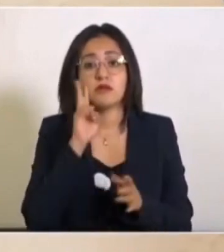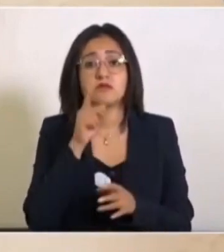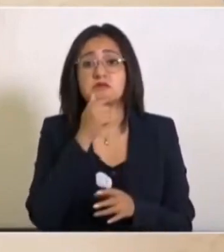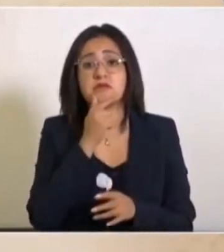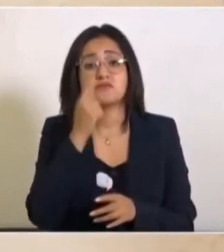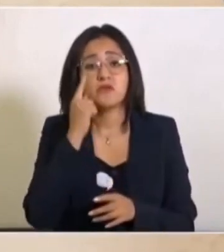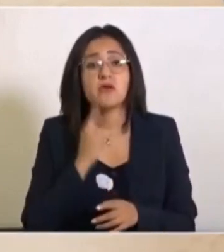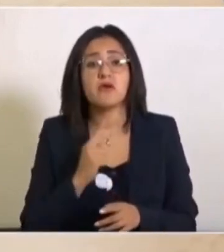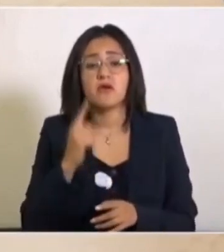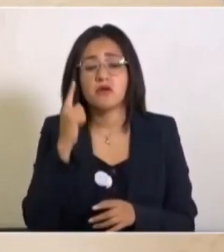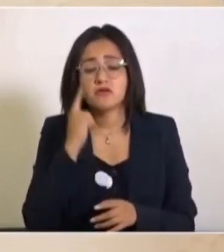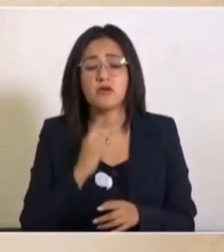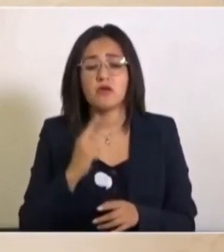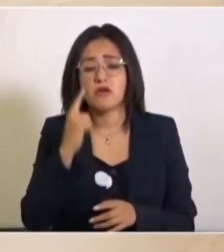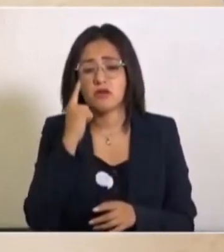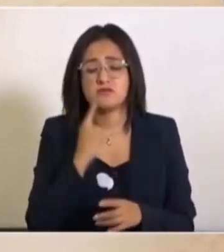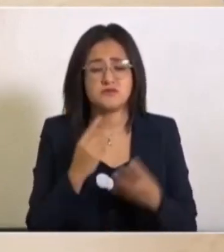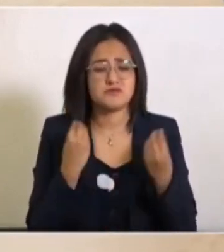lloraba